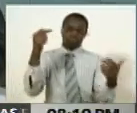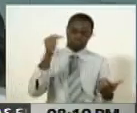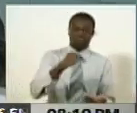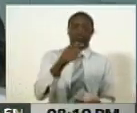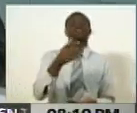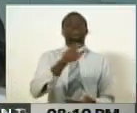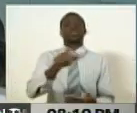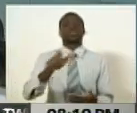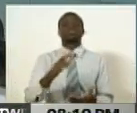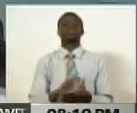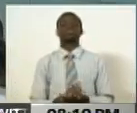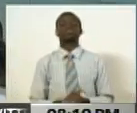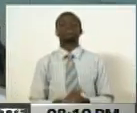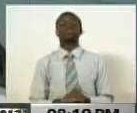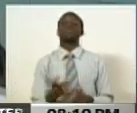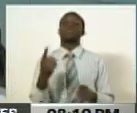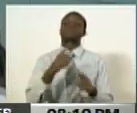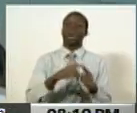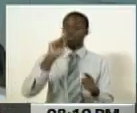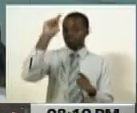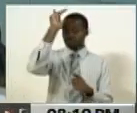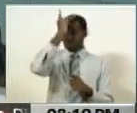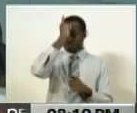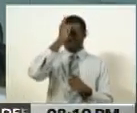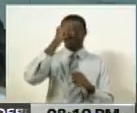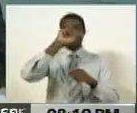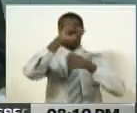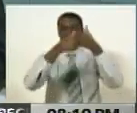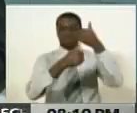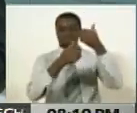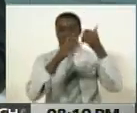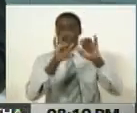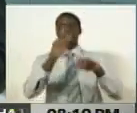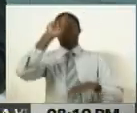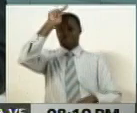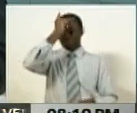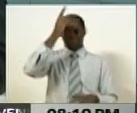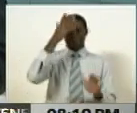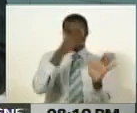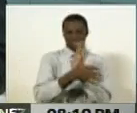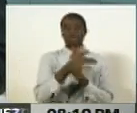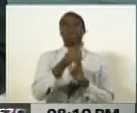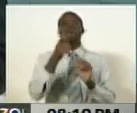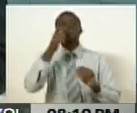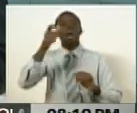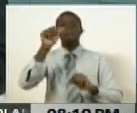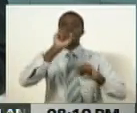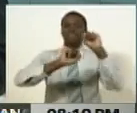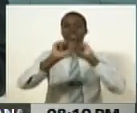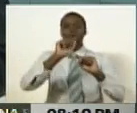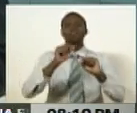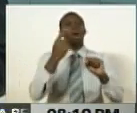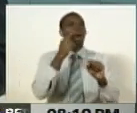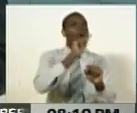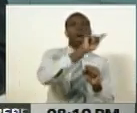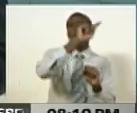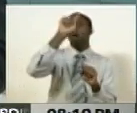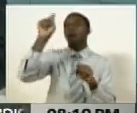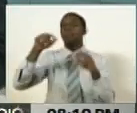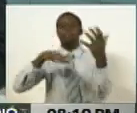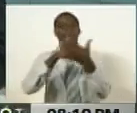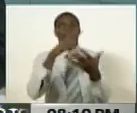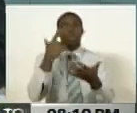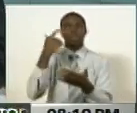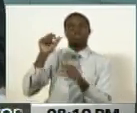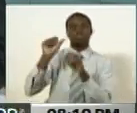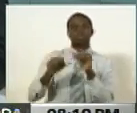Por su parte, el defensor del pueblo, Tarek William Saab, se pronuncia en torno a los hechos violentos ocurridos en varias regiones del país. Escuchemos sus declaraciones.